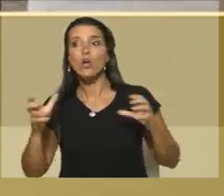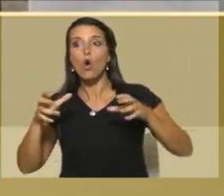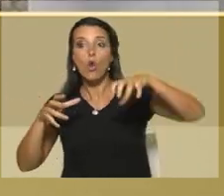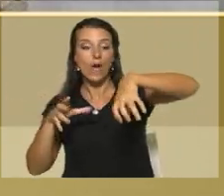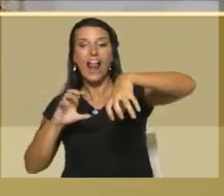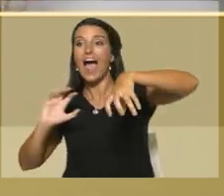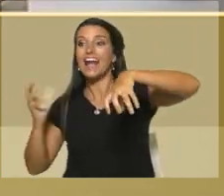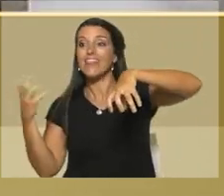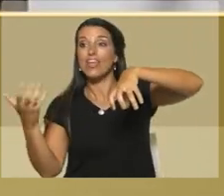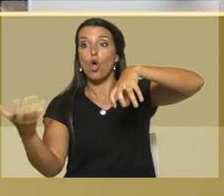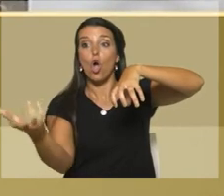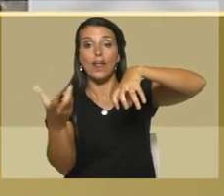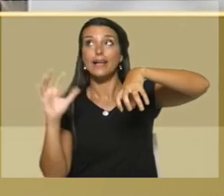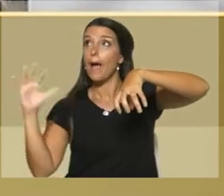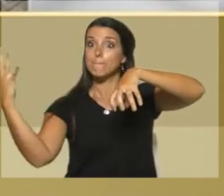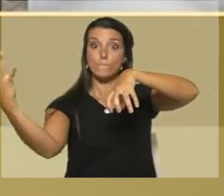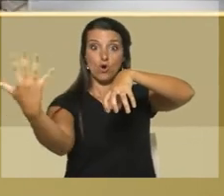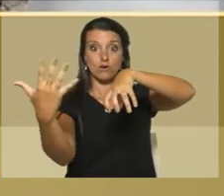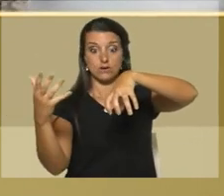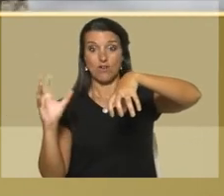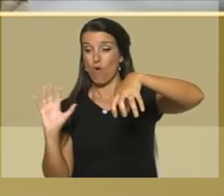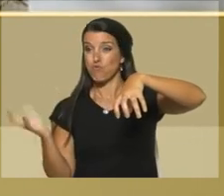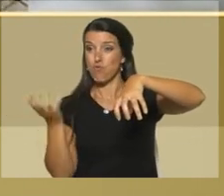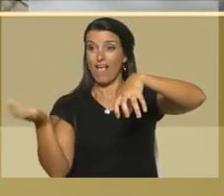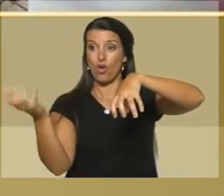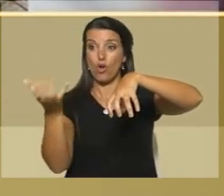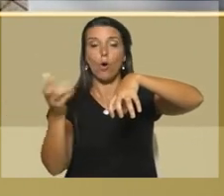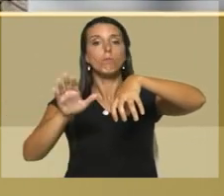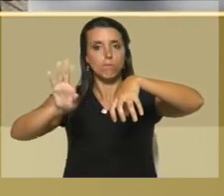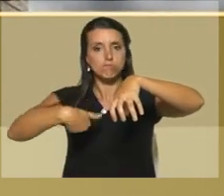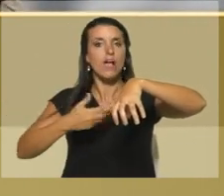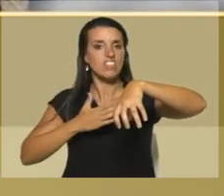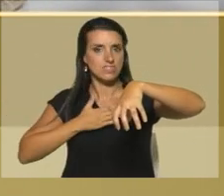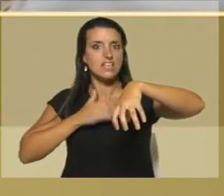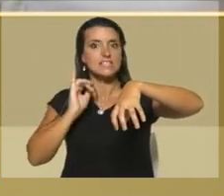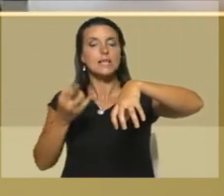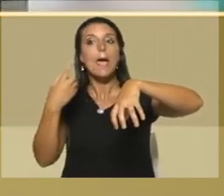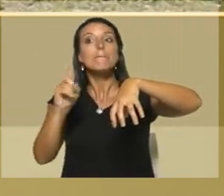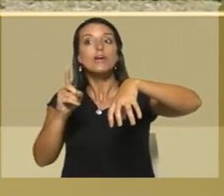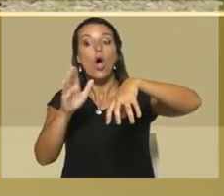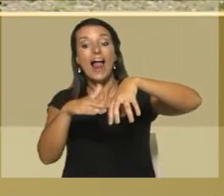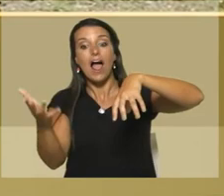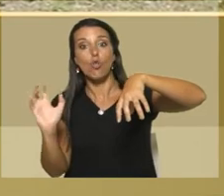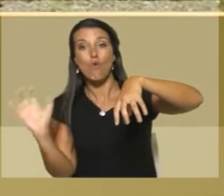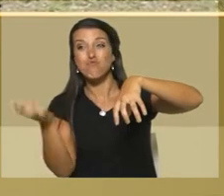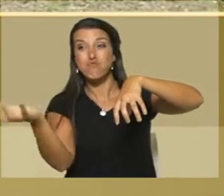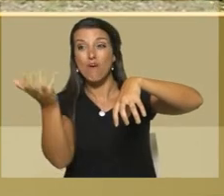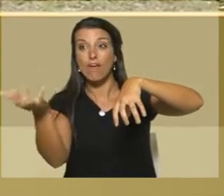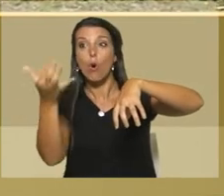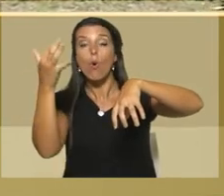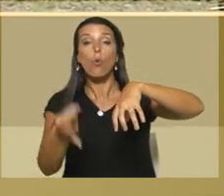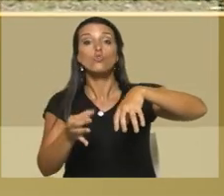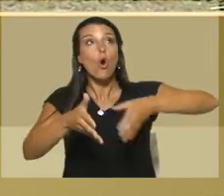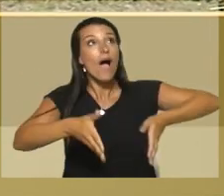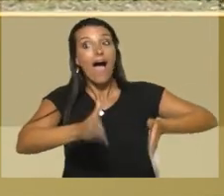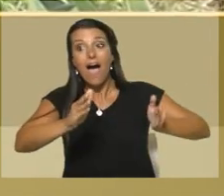todo en los campos Linderos que pertenecen al predio pero que no que no es donde están ubicados los pabellones donde están ubicados los